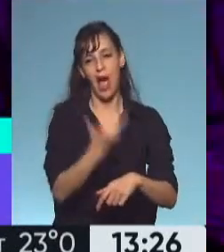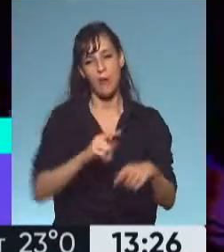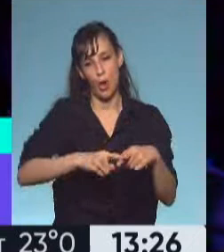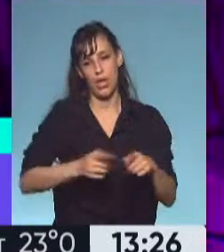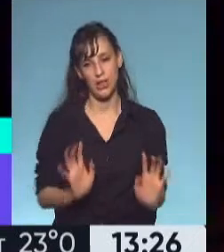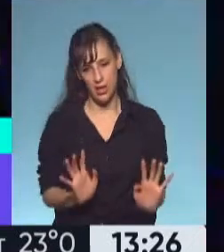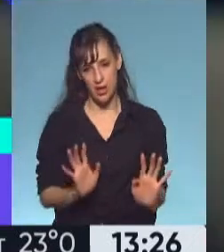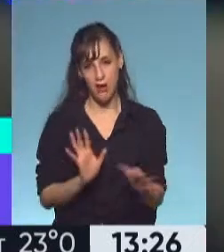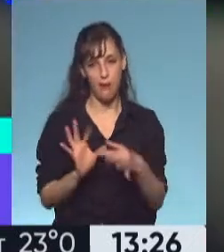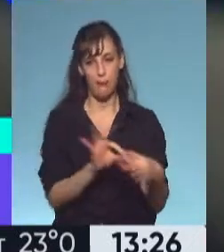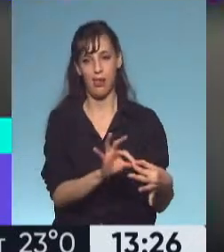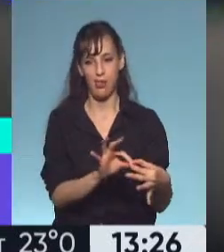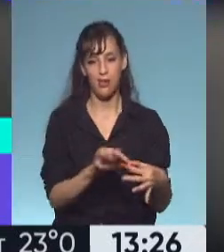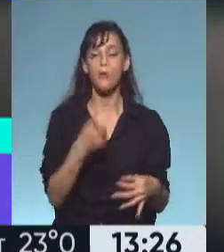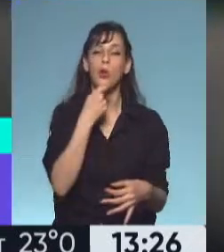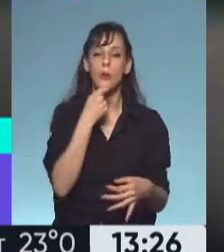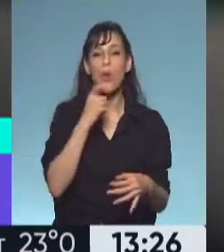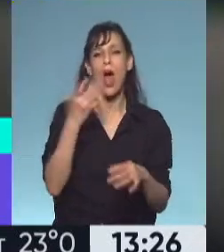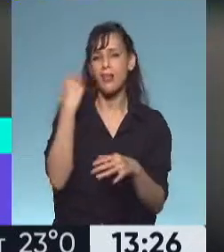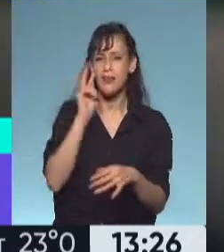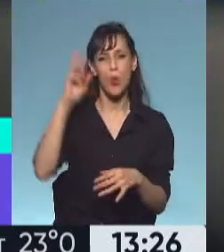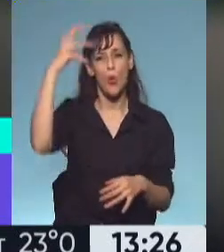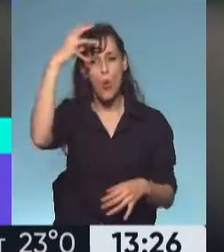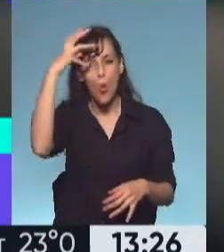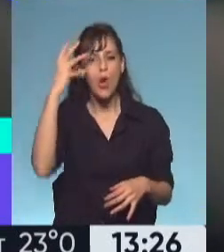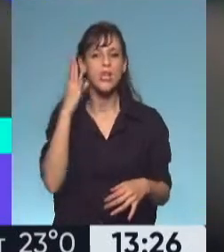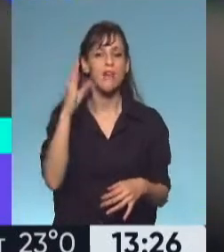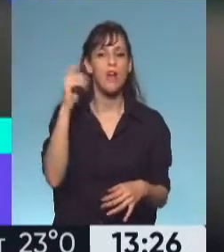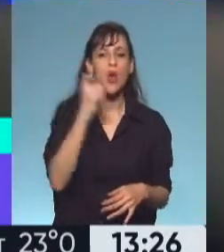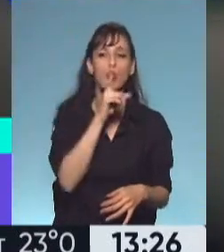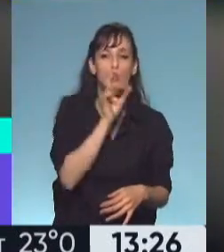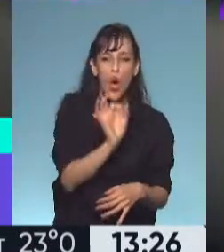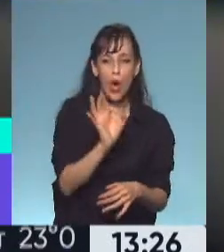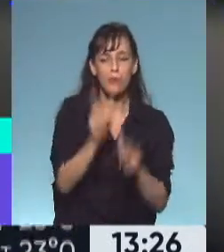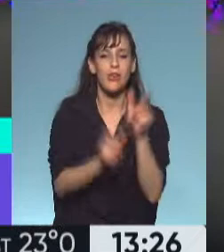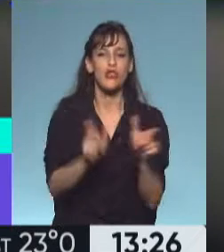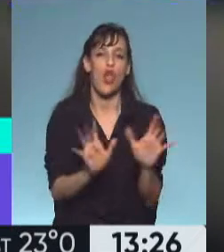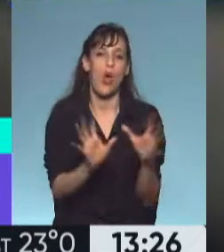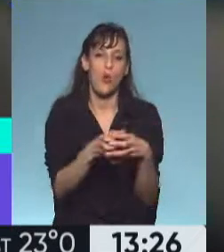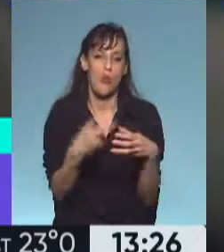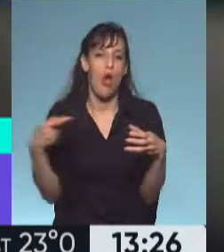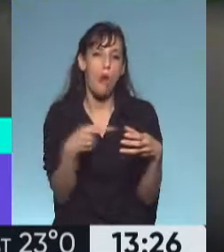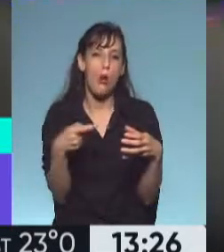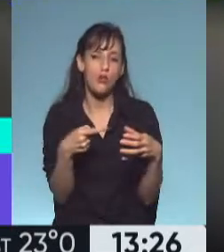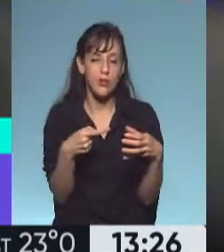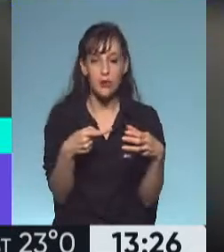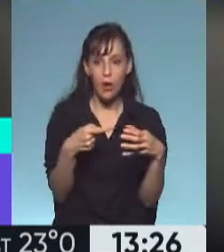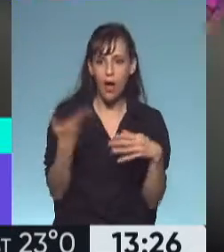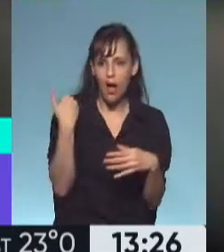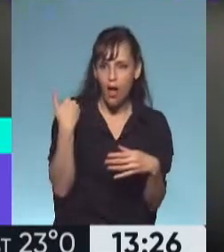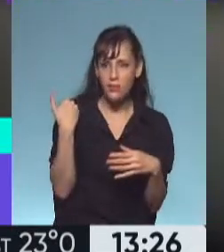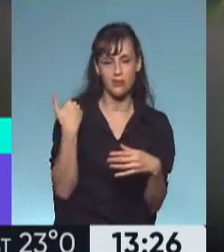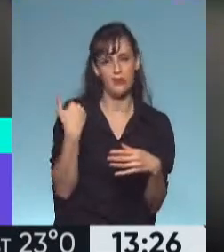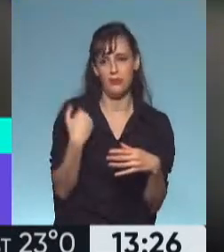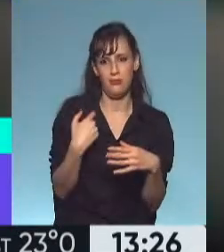dirigentes de mucho peso, digo, desde Patricia Bullrich hasta Belluto, es decir, dirigentes de la oposición de peso, convocando a las desobediencias de las